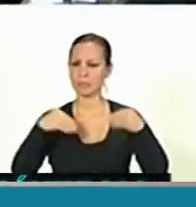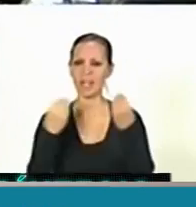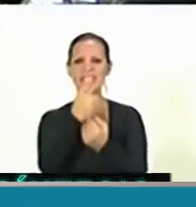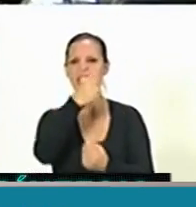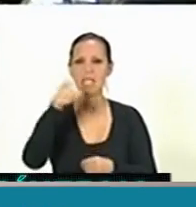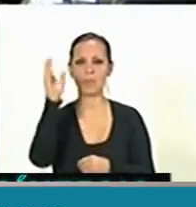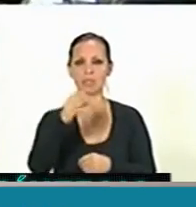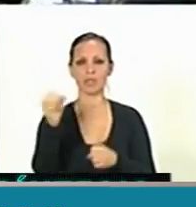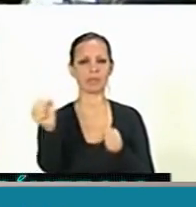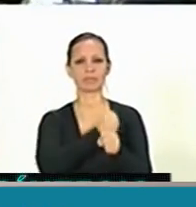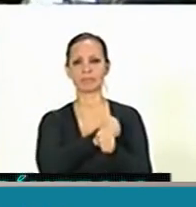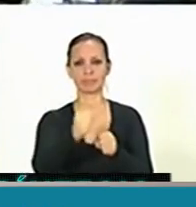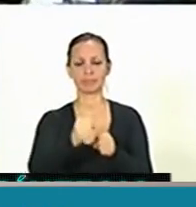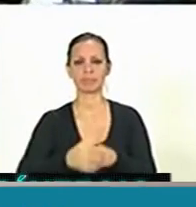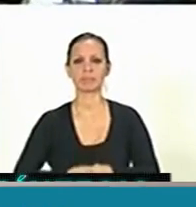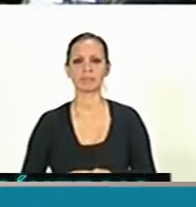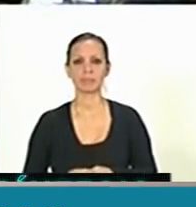resulta afirmativo.